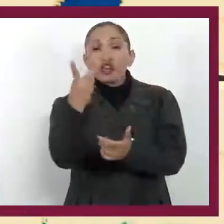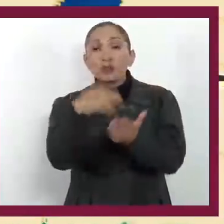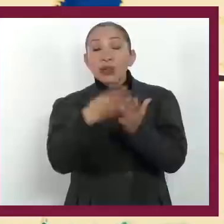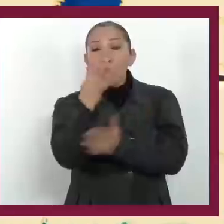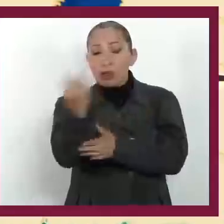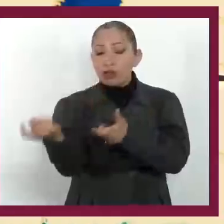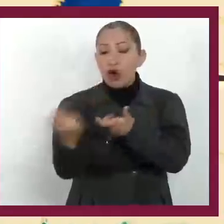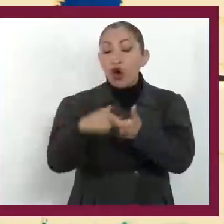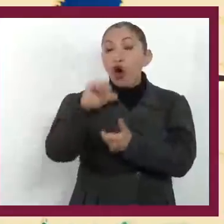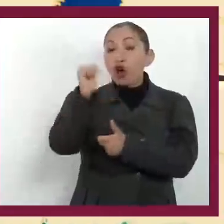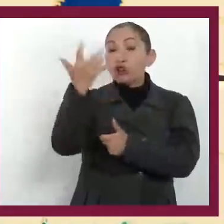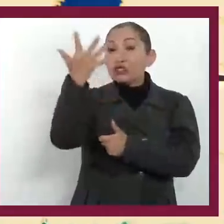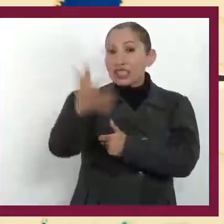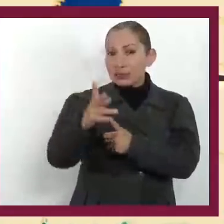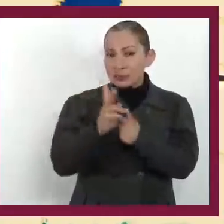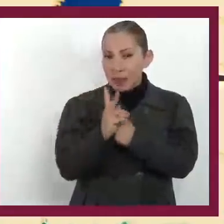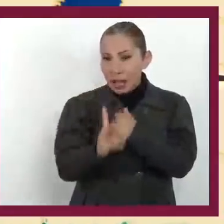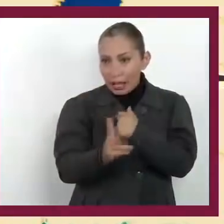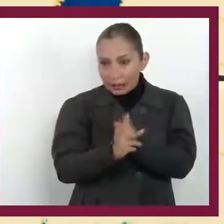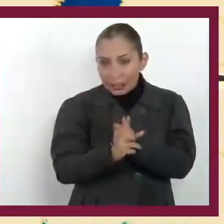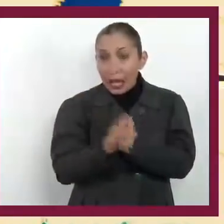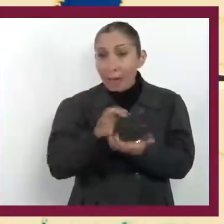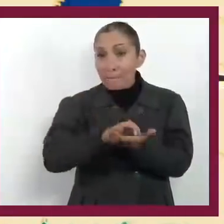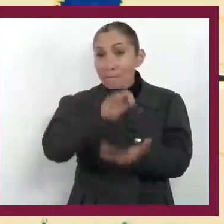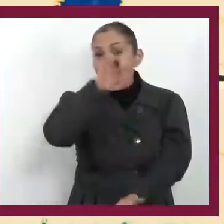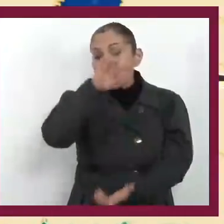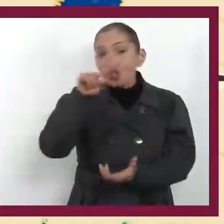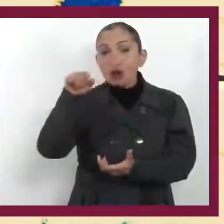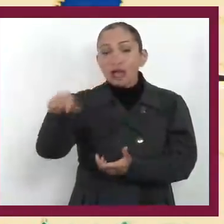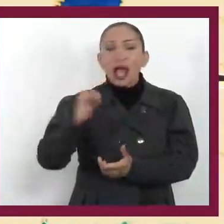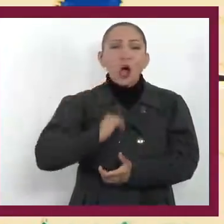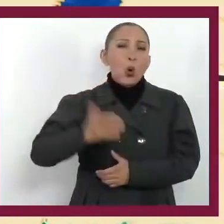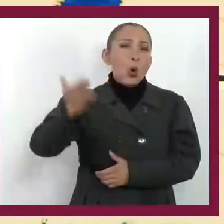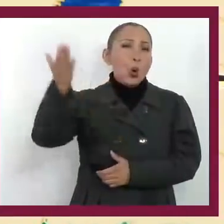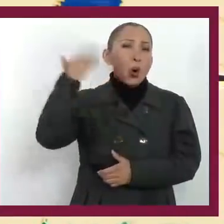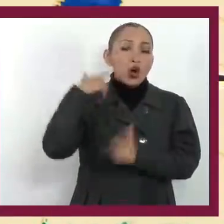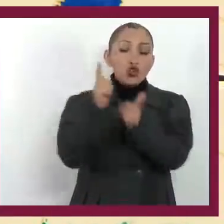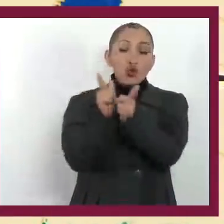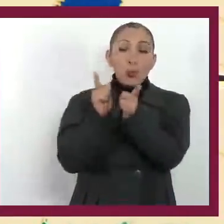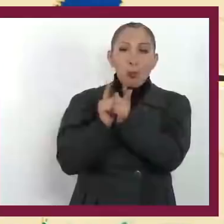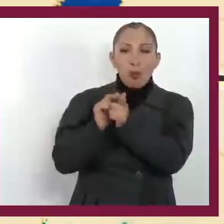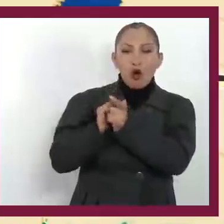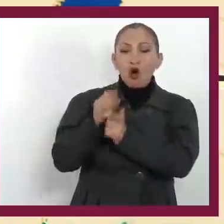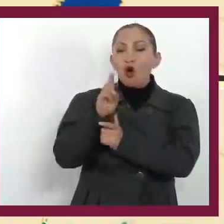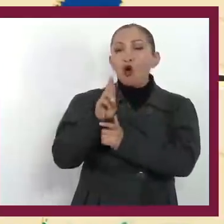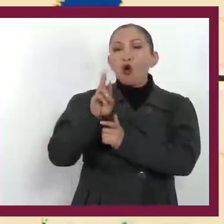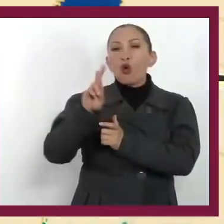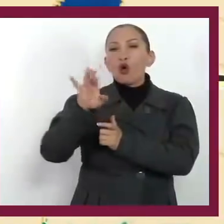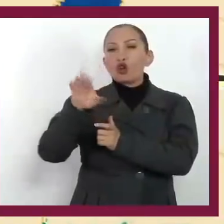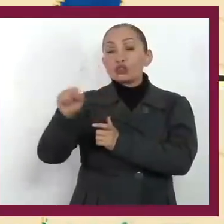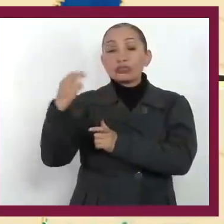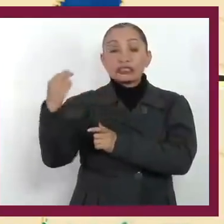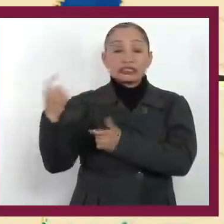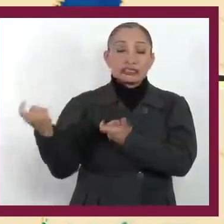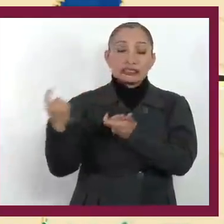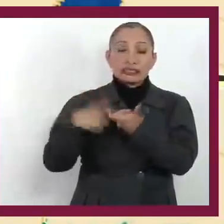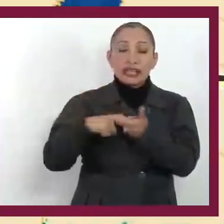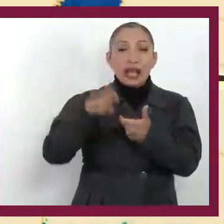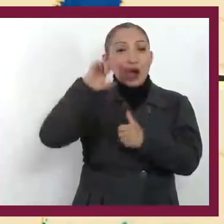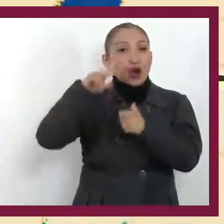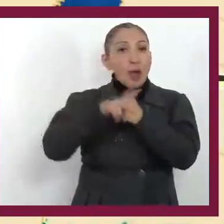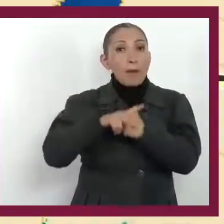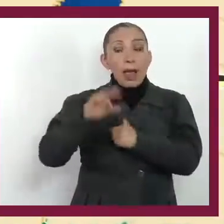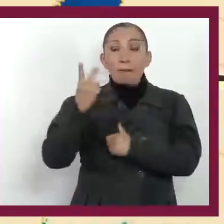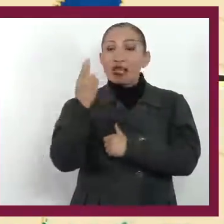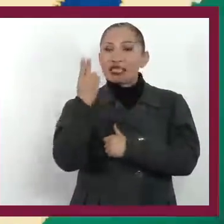se sumaron otros 10 países, en su mayoría del antiguo bloque comunista, y se estableció la llamada Europa